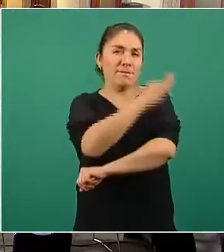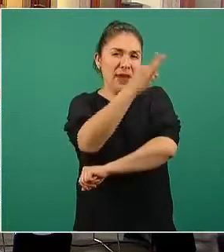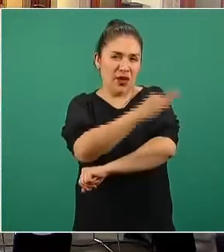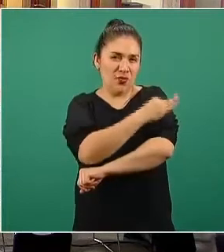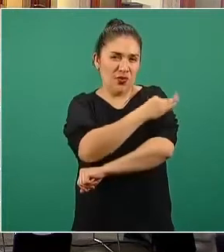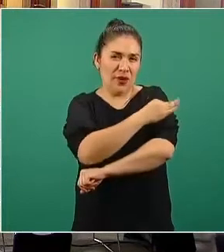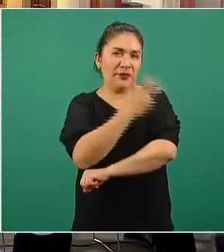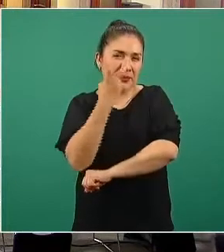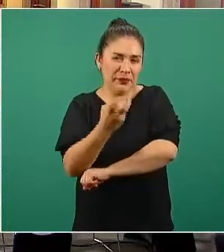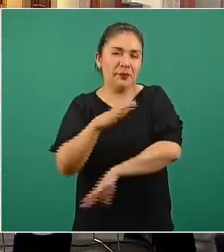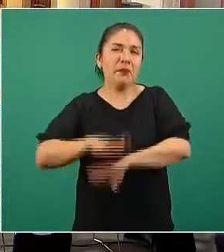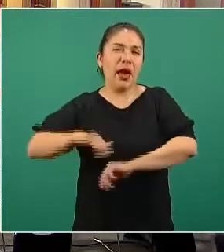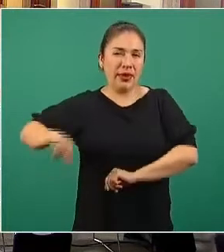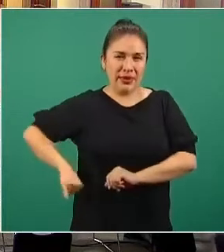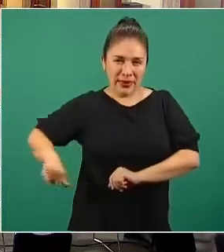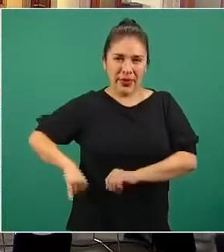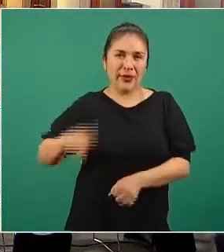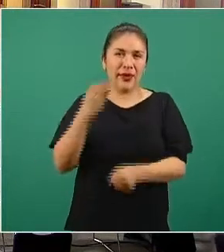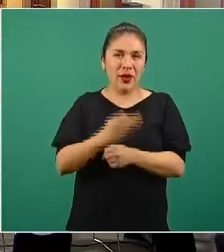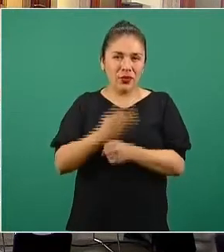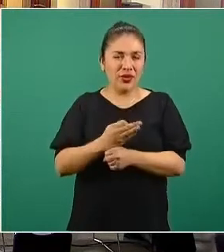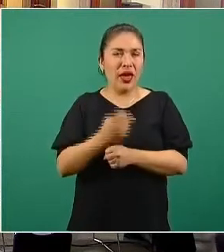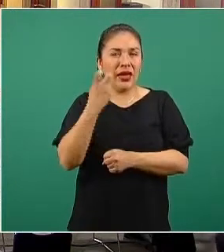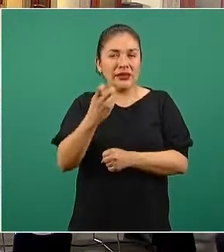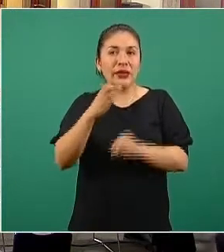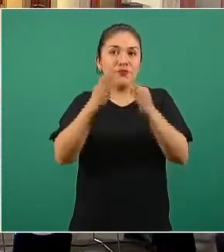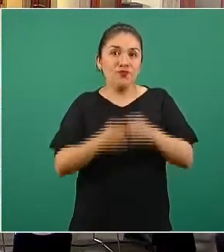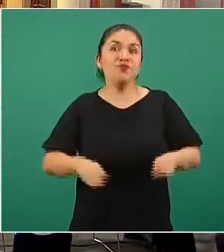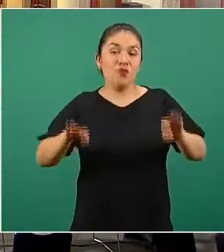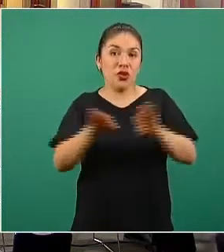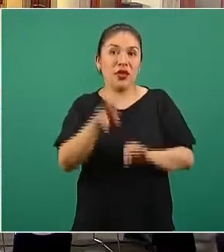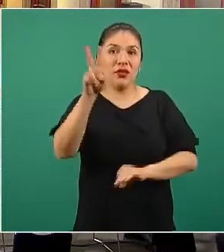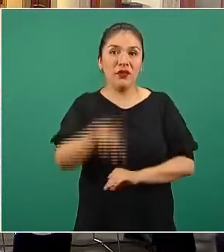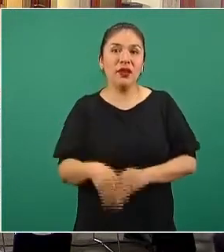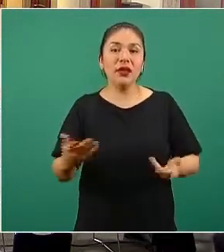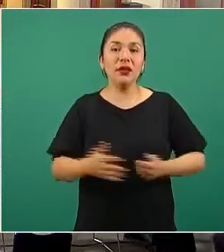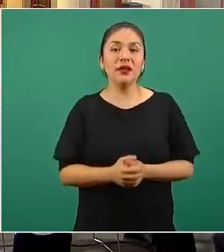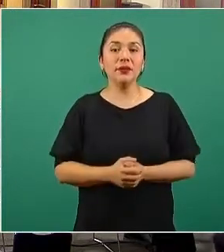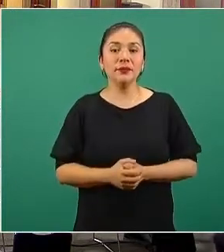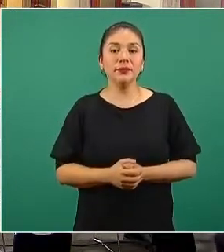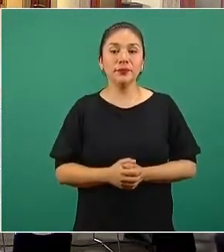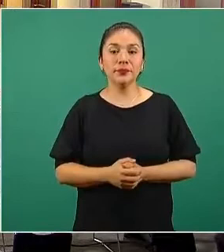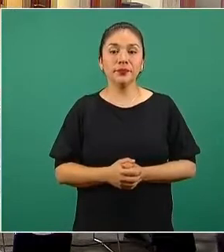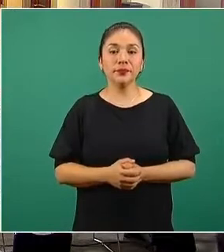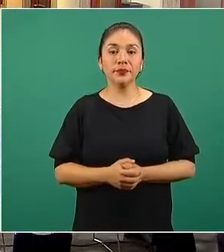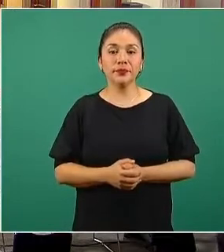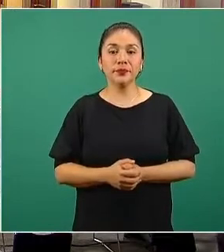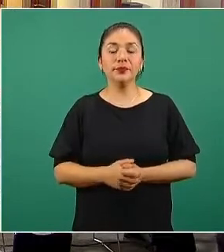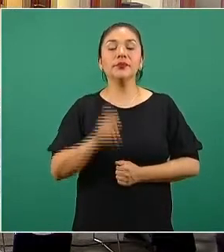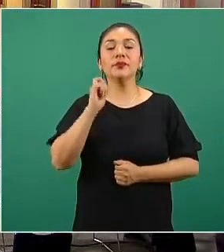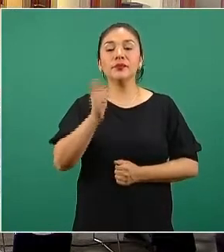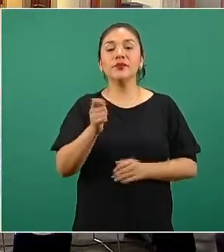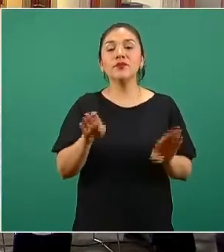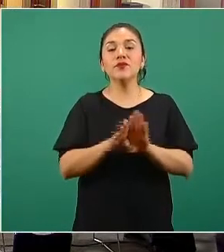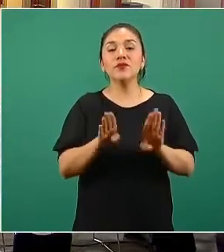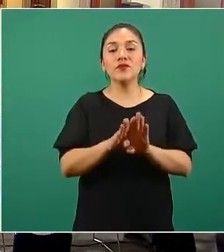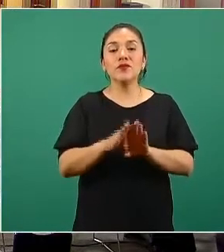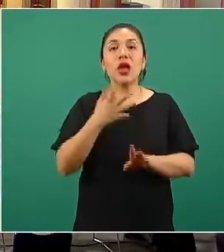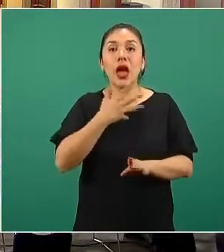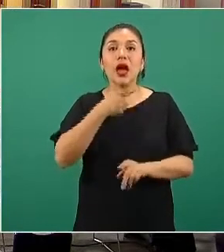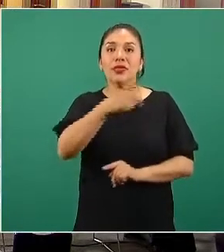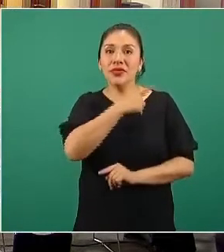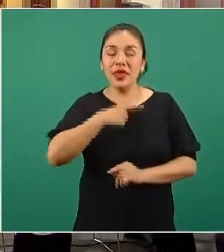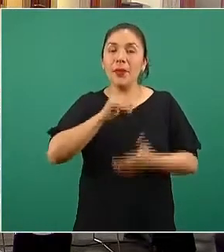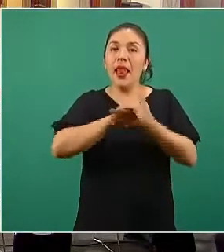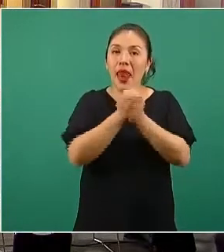más interesante e importante que tenemos, además de el lavado de